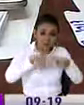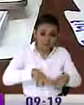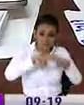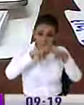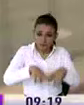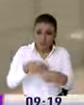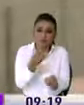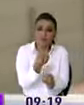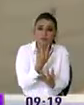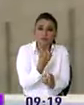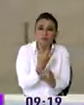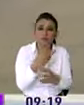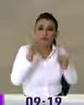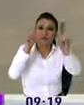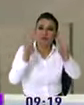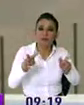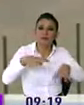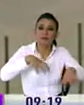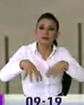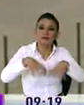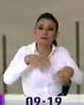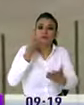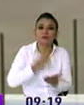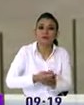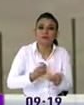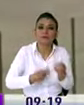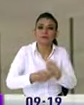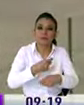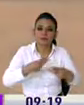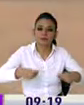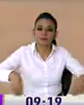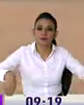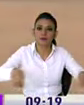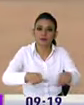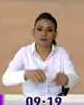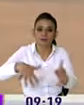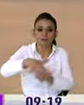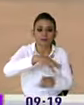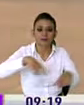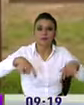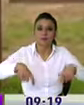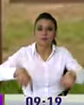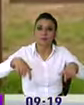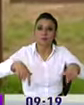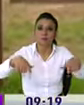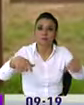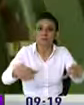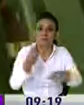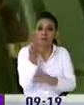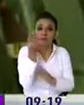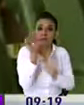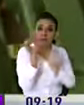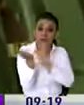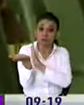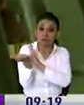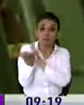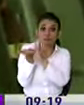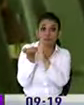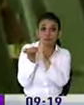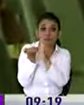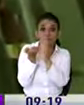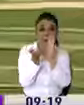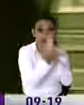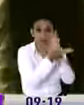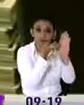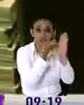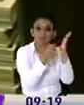información relacionada a la operación de compra-venta del terreno en Los Samanes, no se encontró el débito que se debió haber realizado por